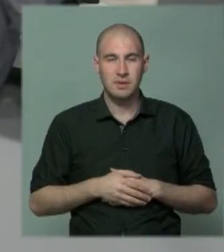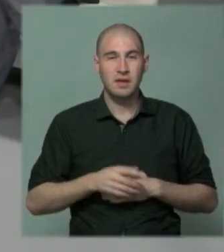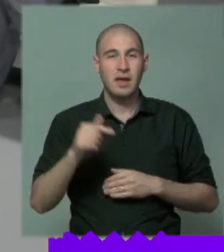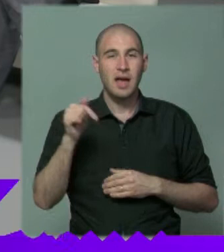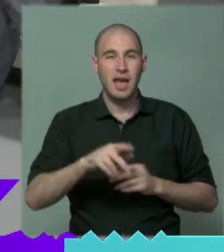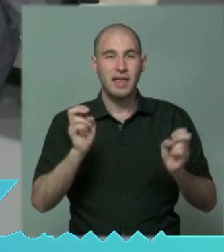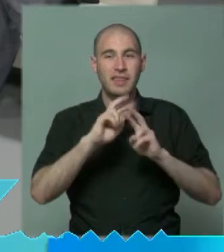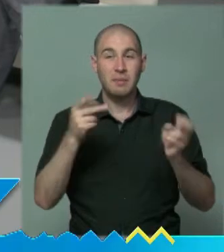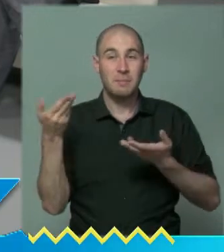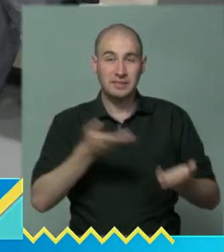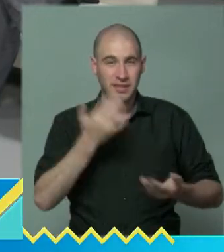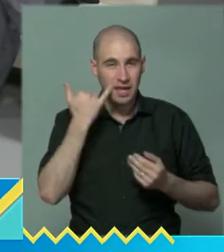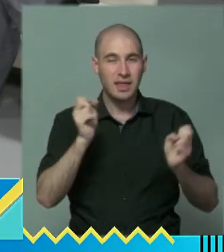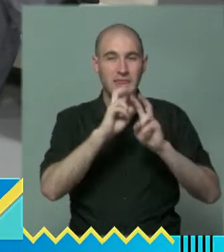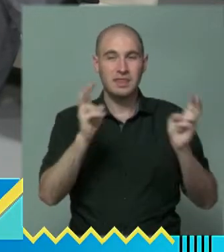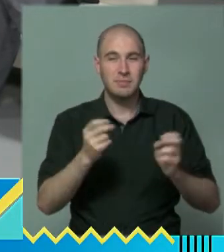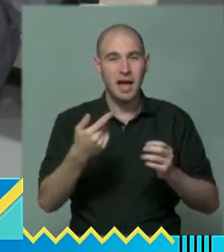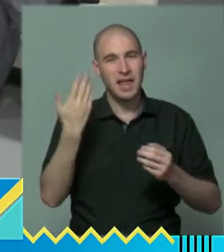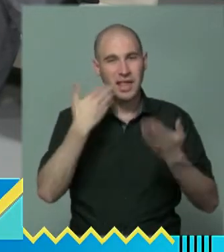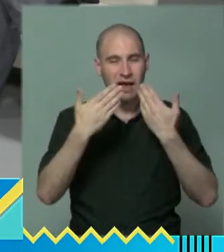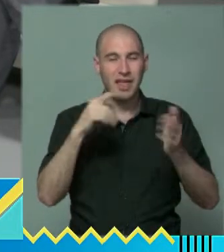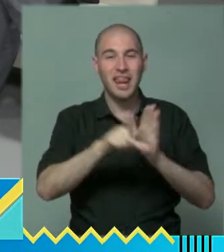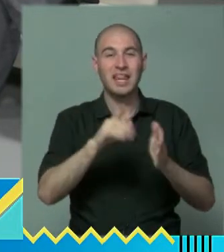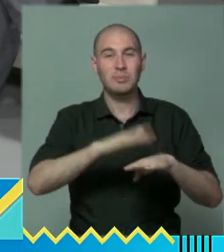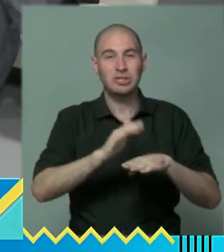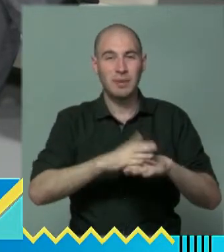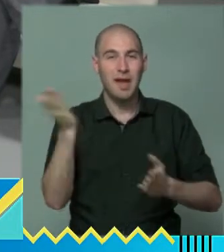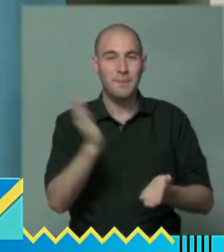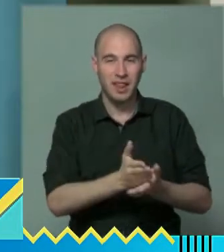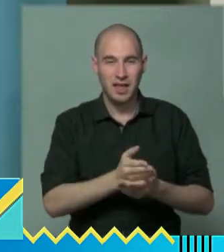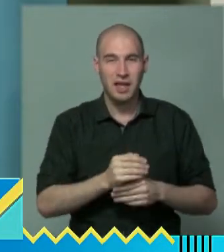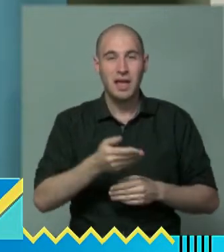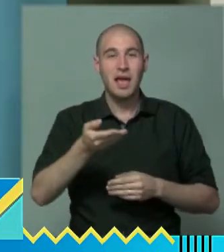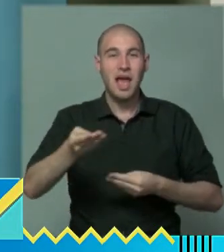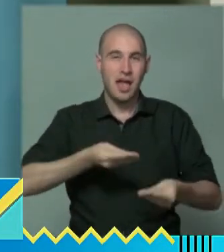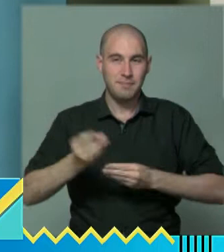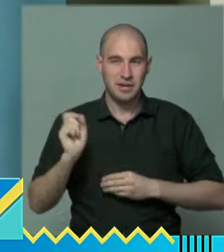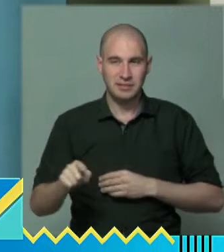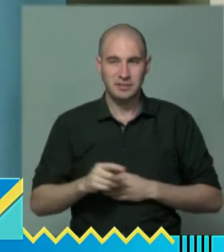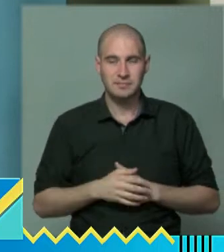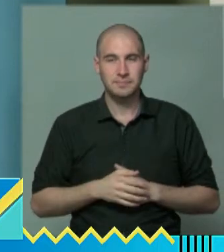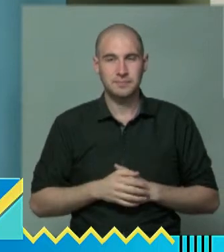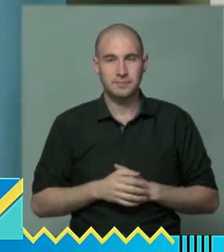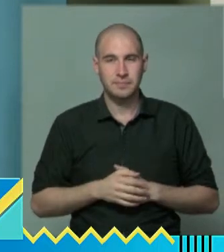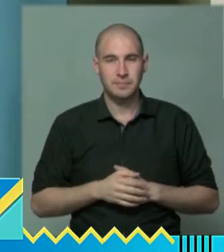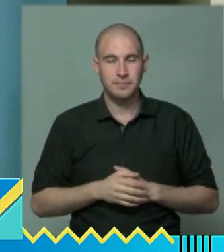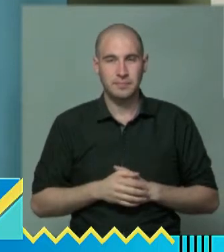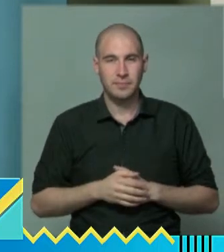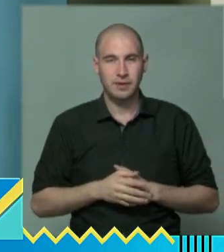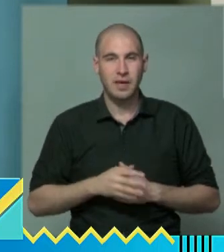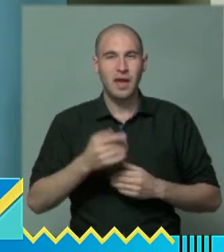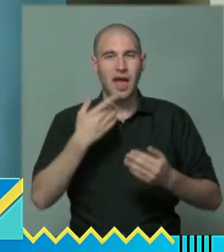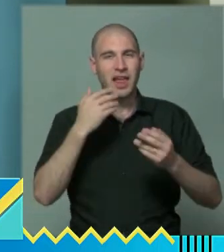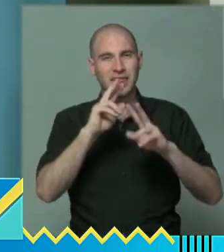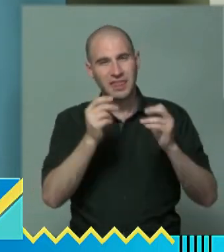Perfecto, presentado el tema que tiene que ver con lo que decíamos recién, la ley de responsabilidad penal de personas jurídicas. Por ahí,